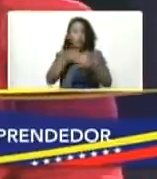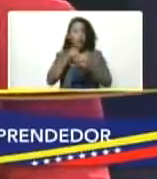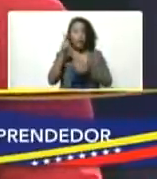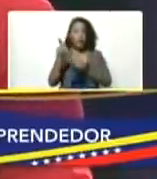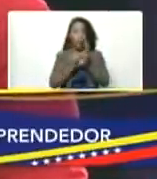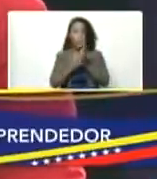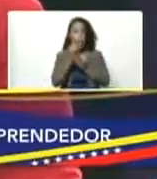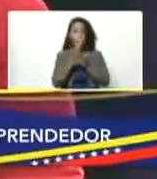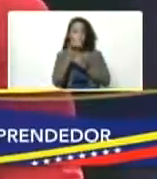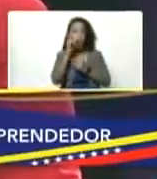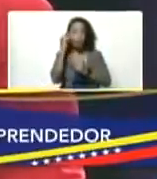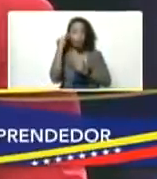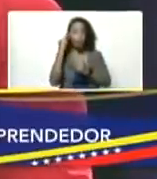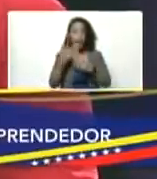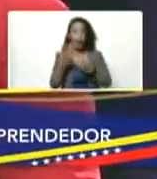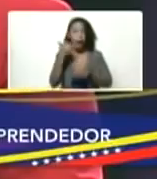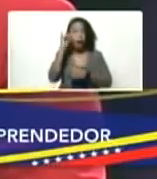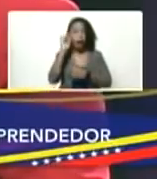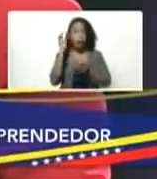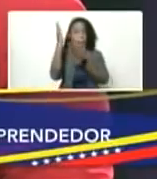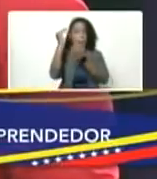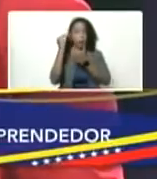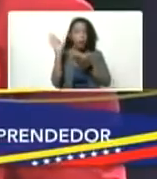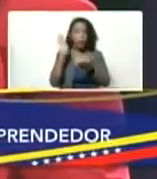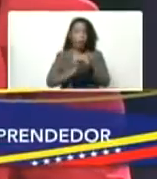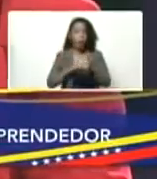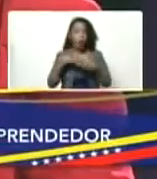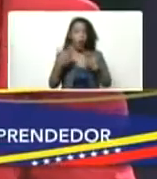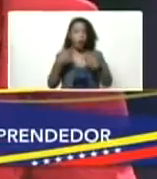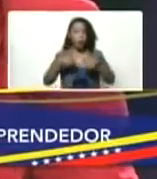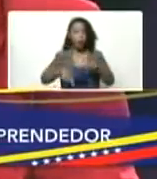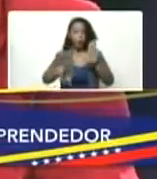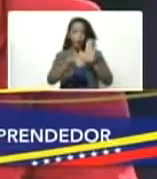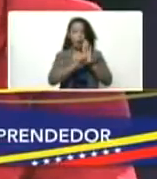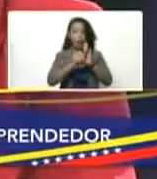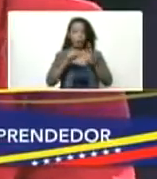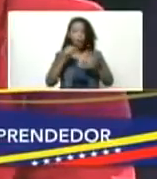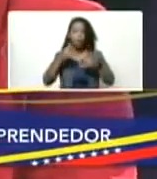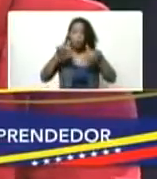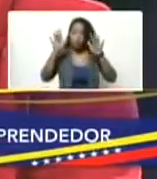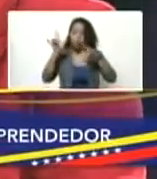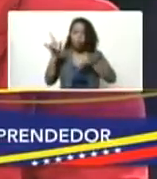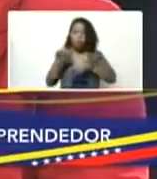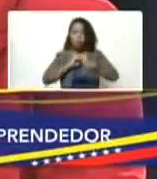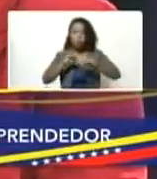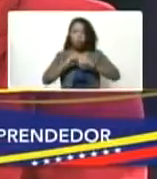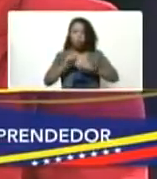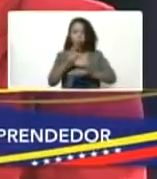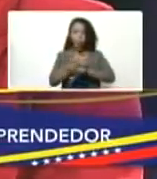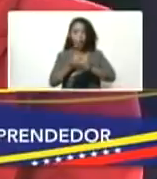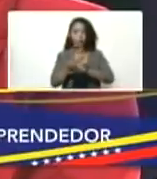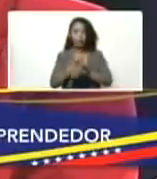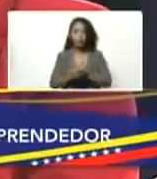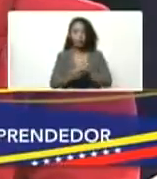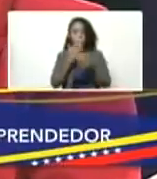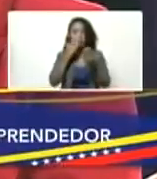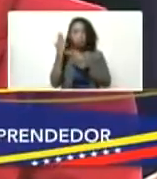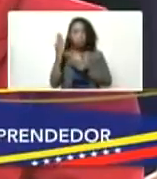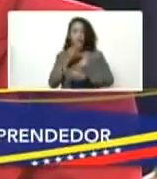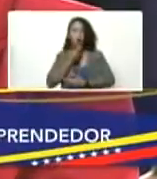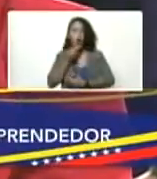esos emprendedores y emprendedoras que tienen las esperanzas puestas en esta ley y, por supuesto, en estas acciones de gobierno. Y ahí está la